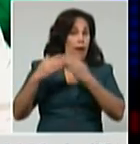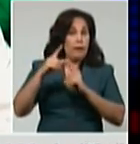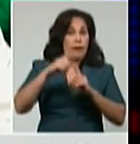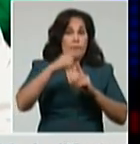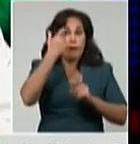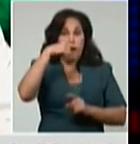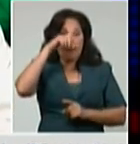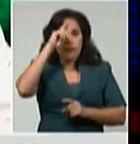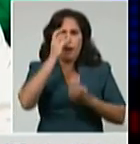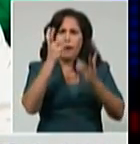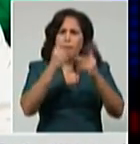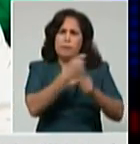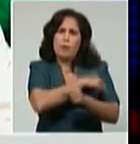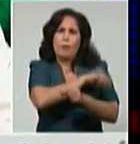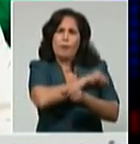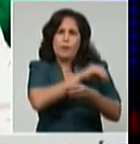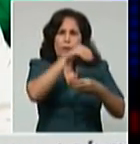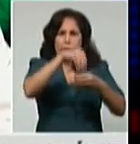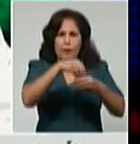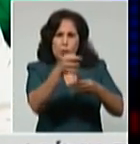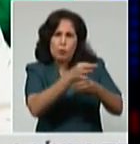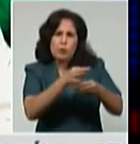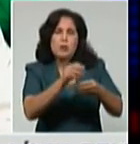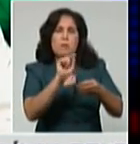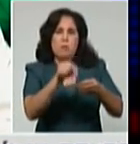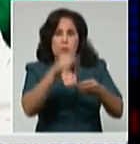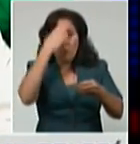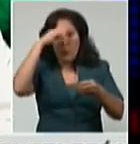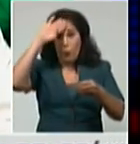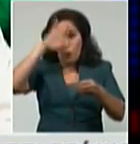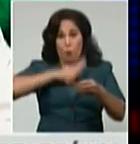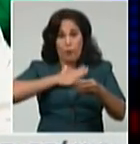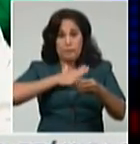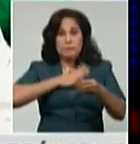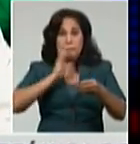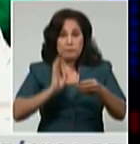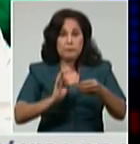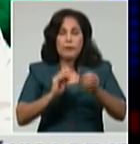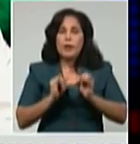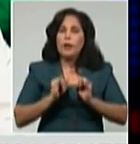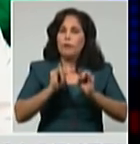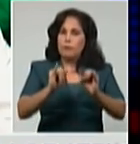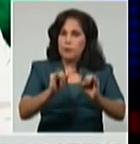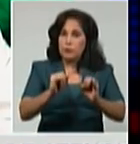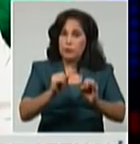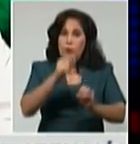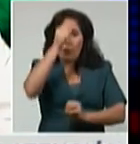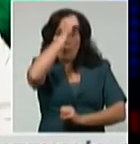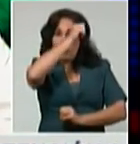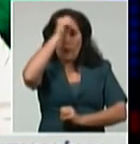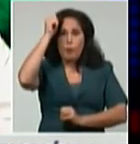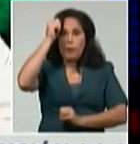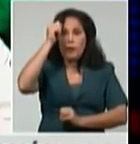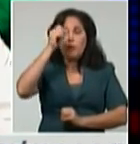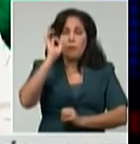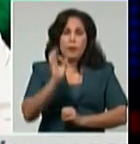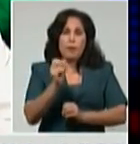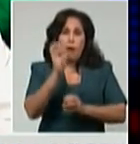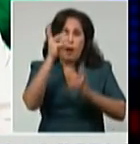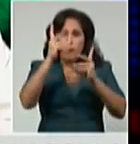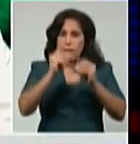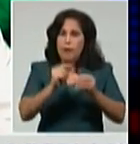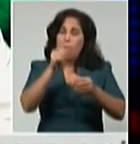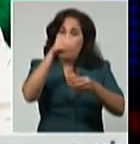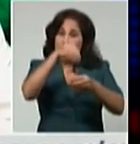incidencia. Por ejemplo, Cuba, en la información que dimos el domingo, la tasa de incidencia de casos